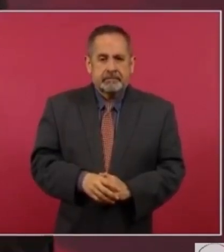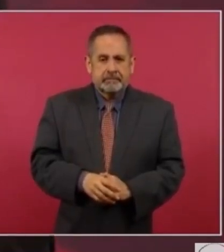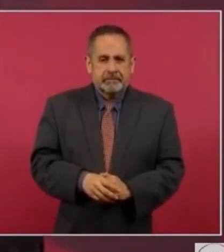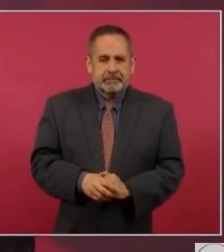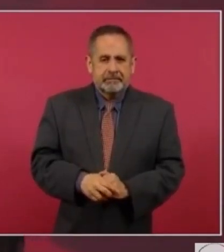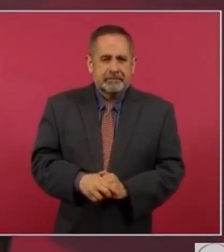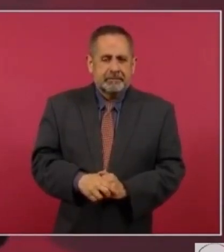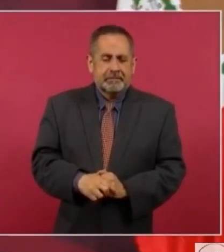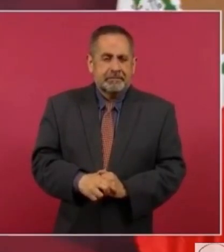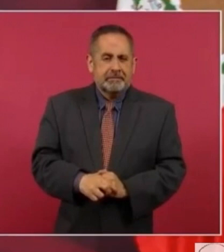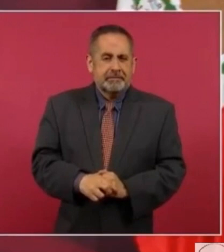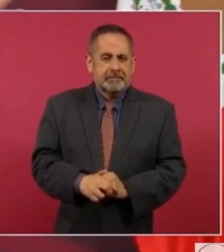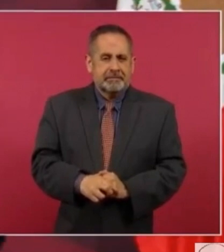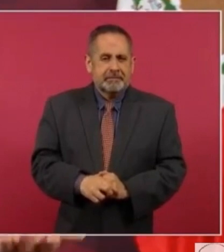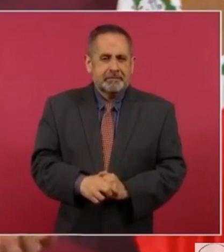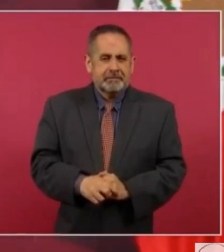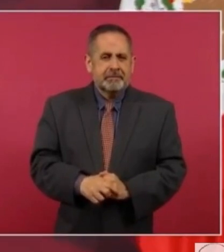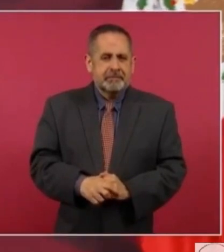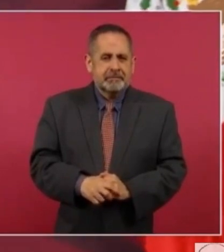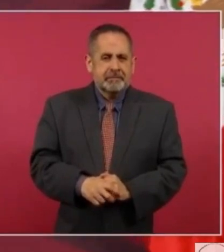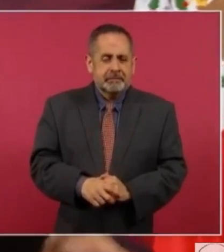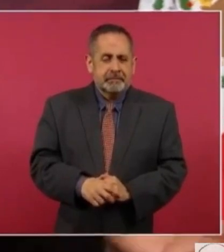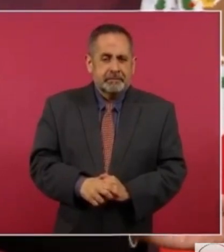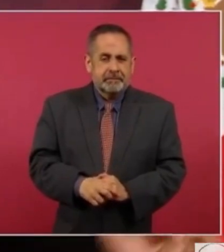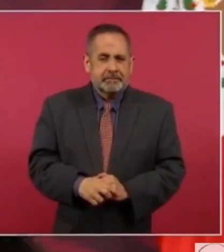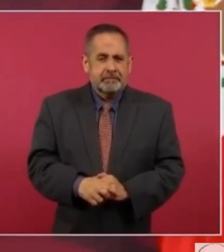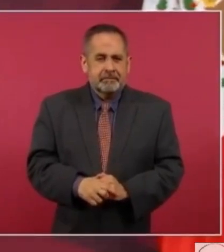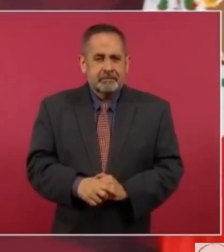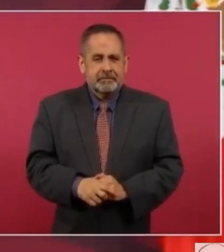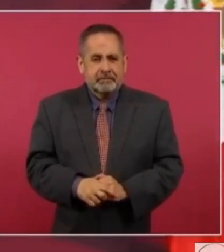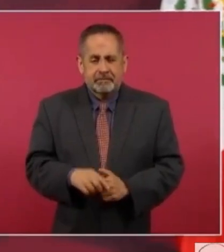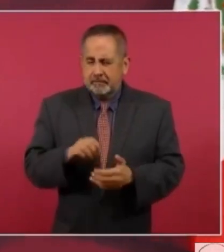si a mí me llega es el doctor,